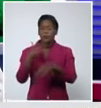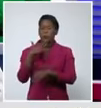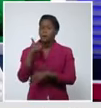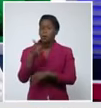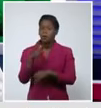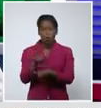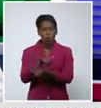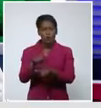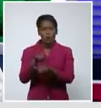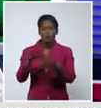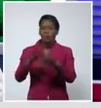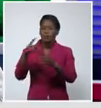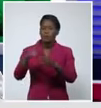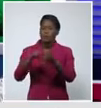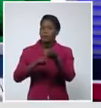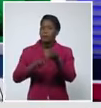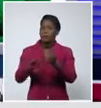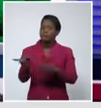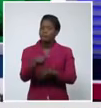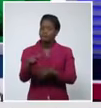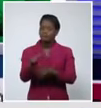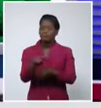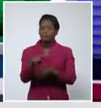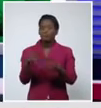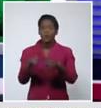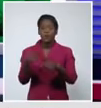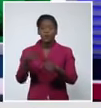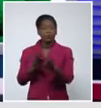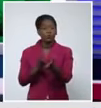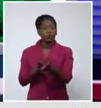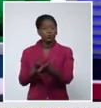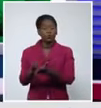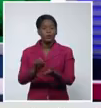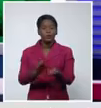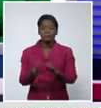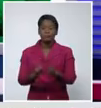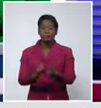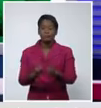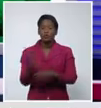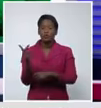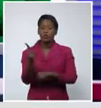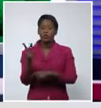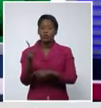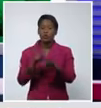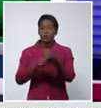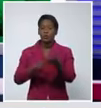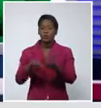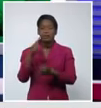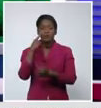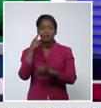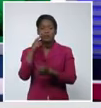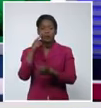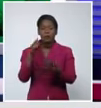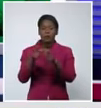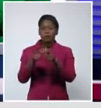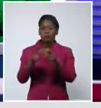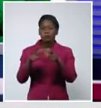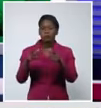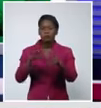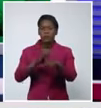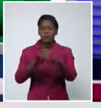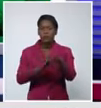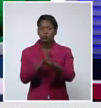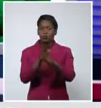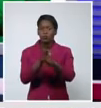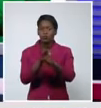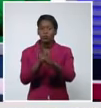Guantánamo, y debe continuar. O sea, son las dos provincias que tuvieron una transmisión más elevada